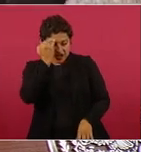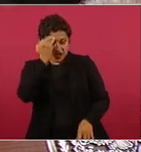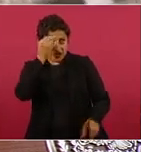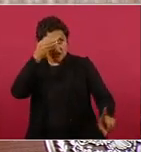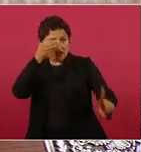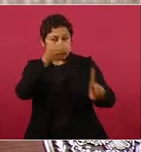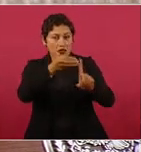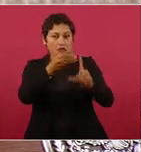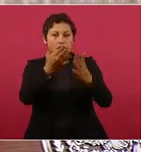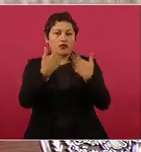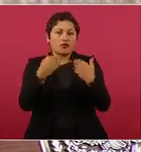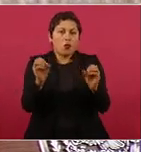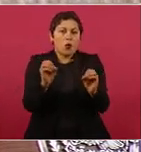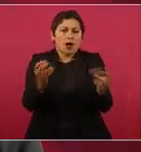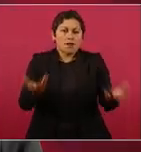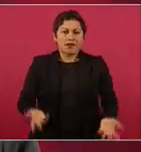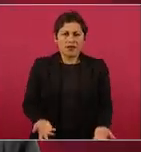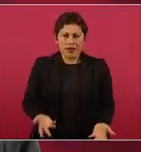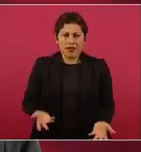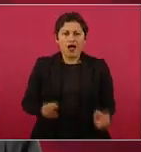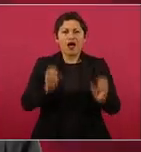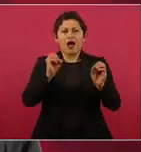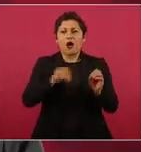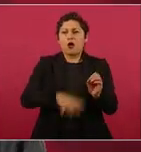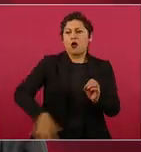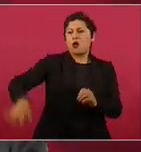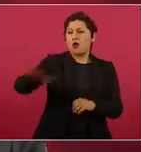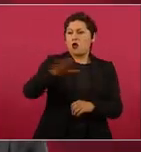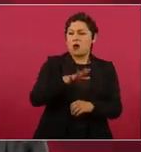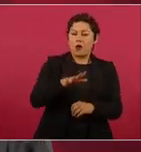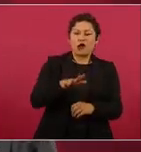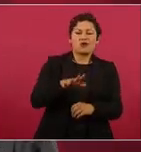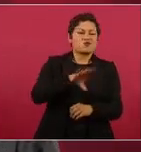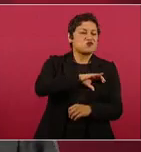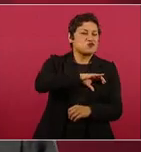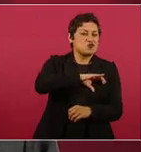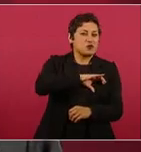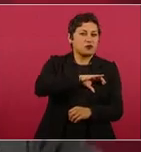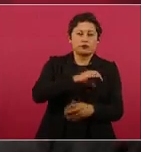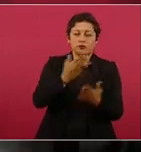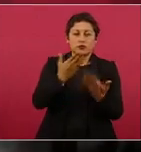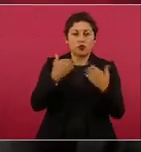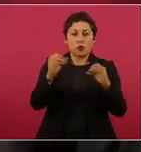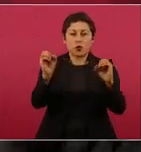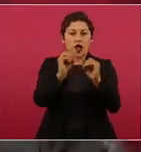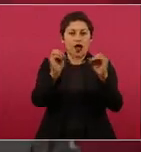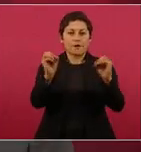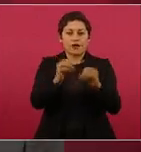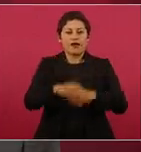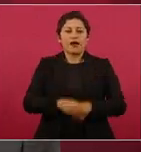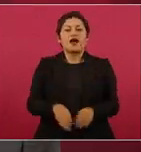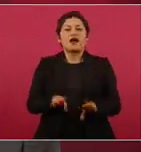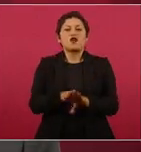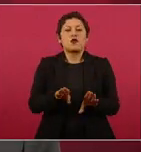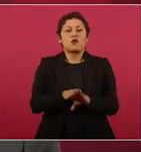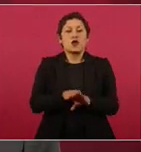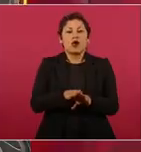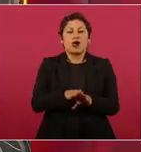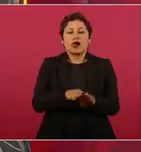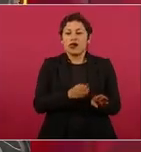mucho menos amor al pueblo, era colarse, entre comillas,